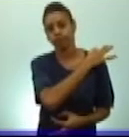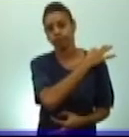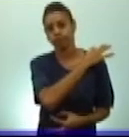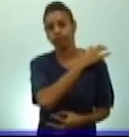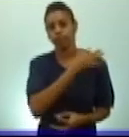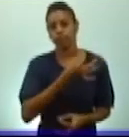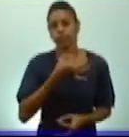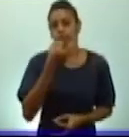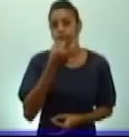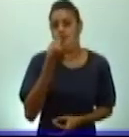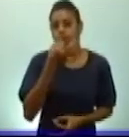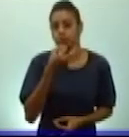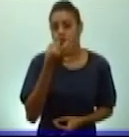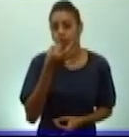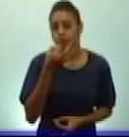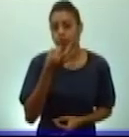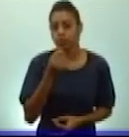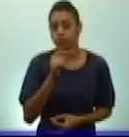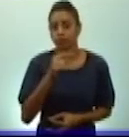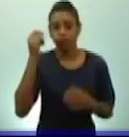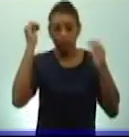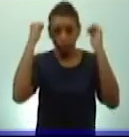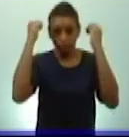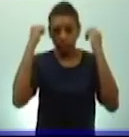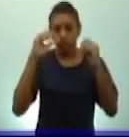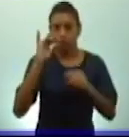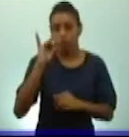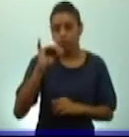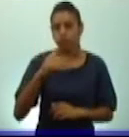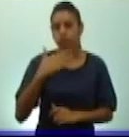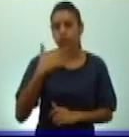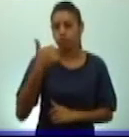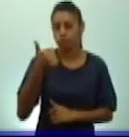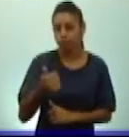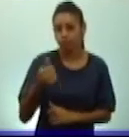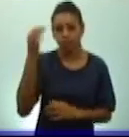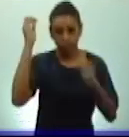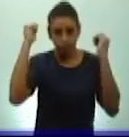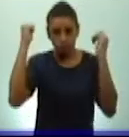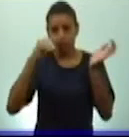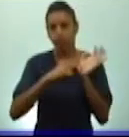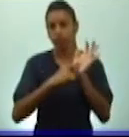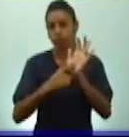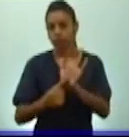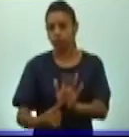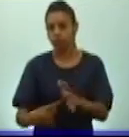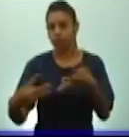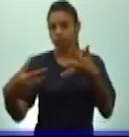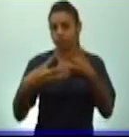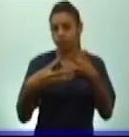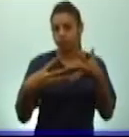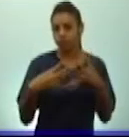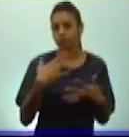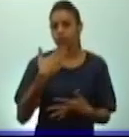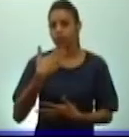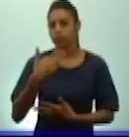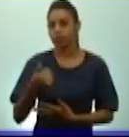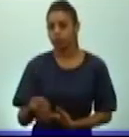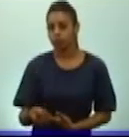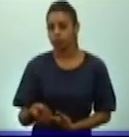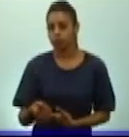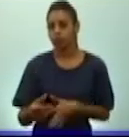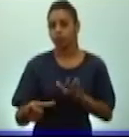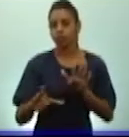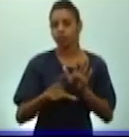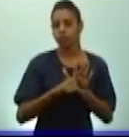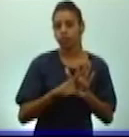interroga con Camilo y le pregunta: ¿voy bien, Camilo?, demostrándose así la relación cordial, la